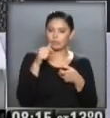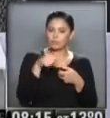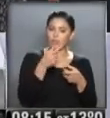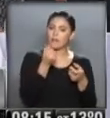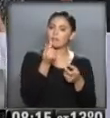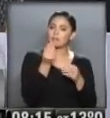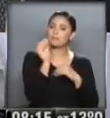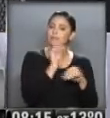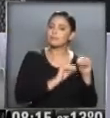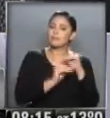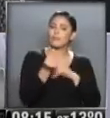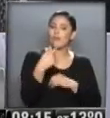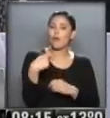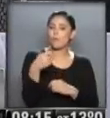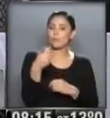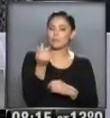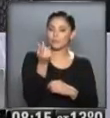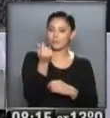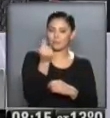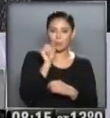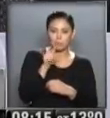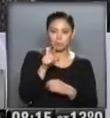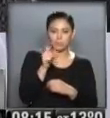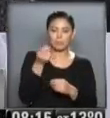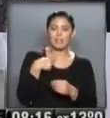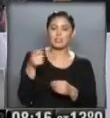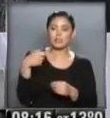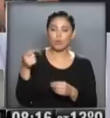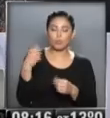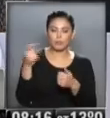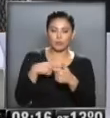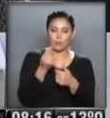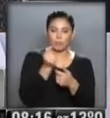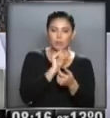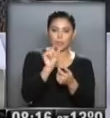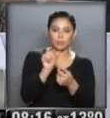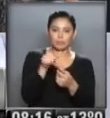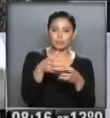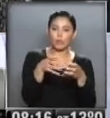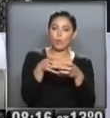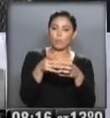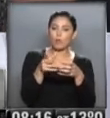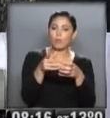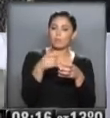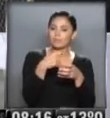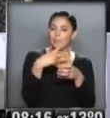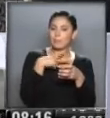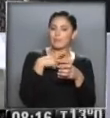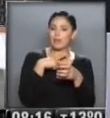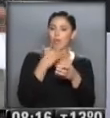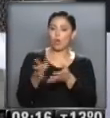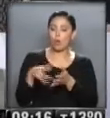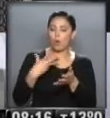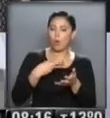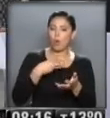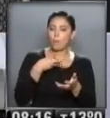administraban los fondos de los jubilados los fondos de pensión y jubilación qué es lo que hicieron las afjp compraron estas acciones de